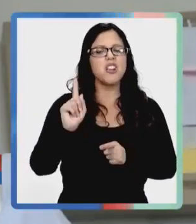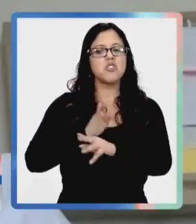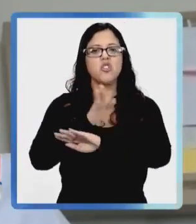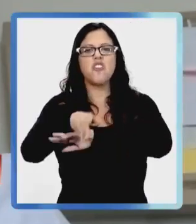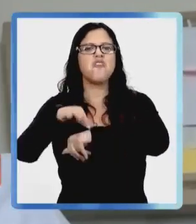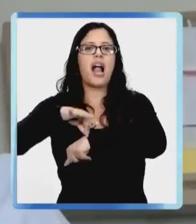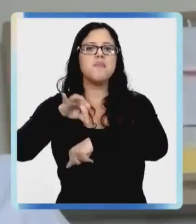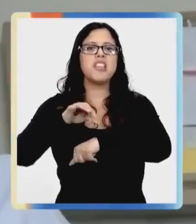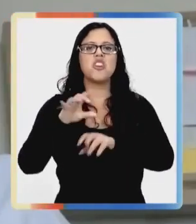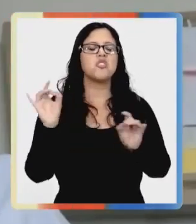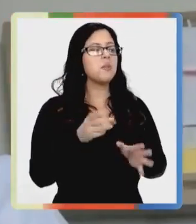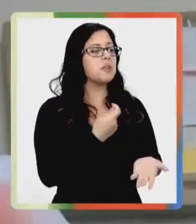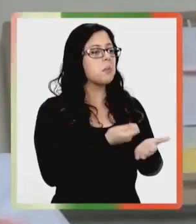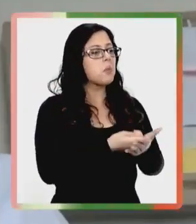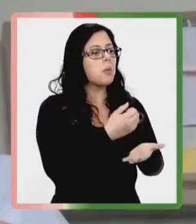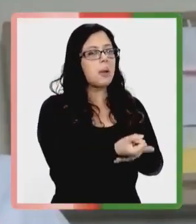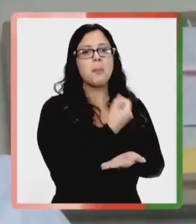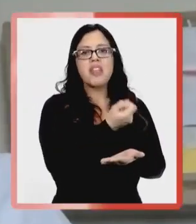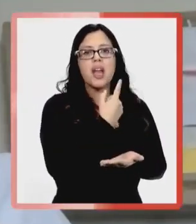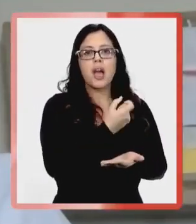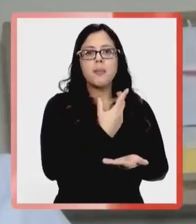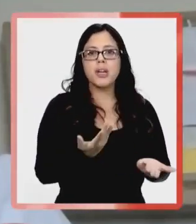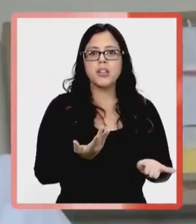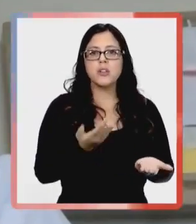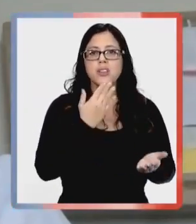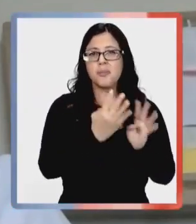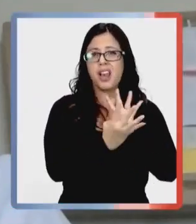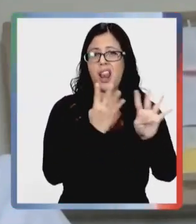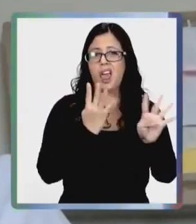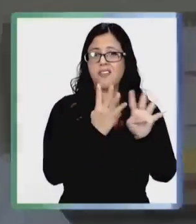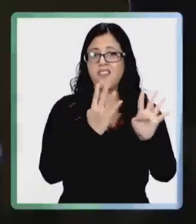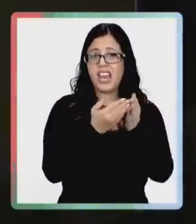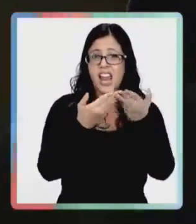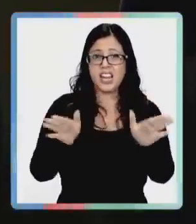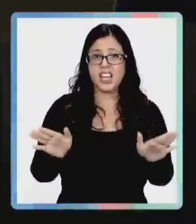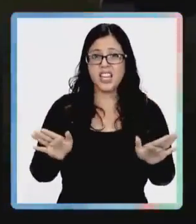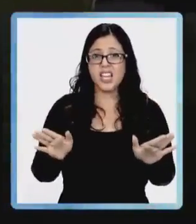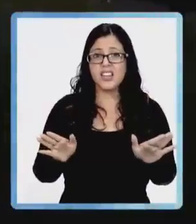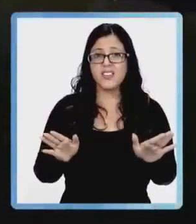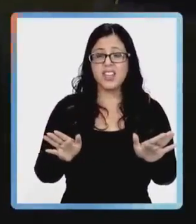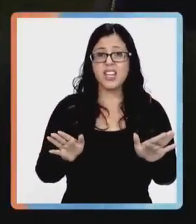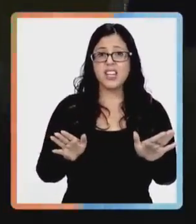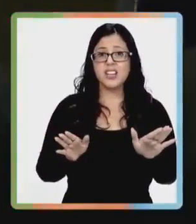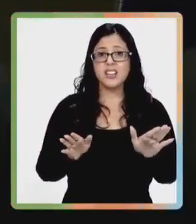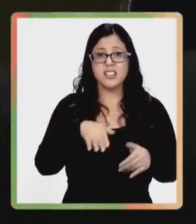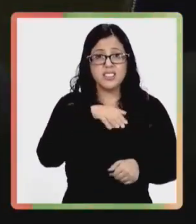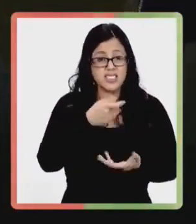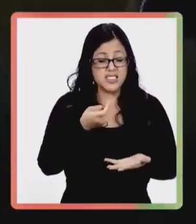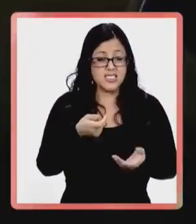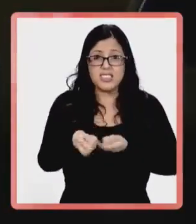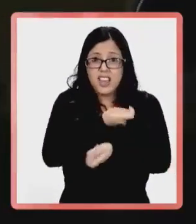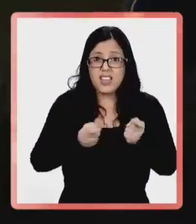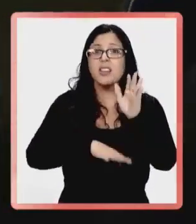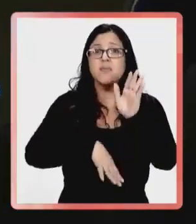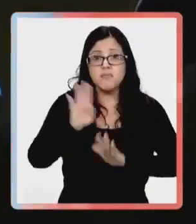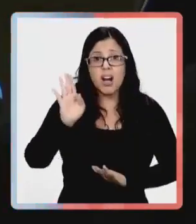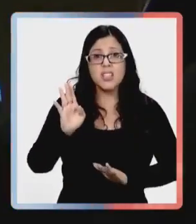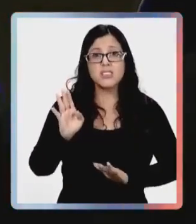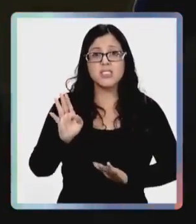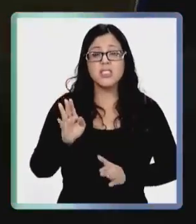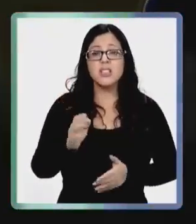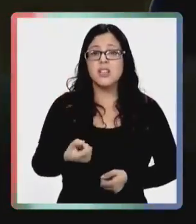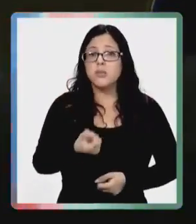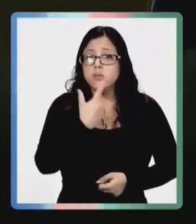hay una facilidad enorme para comprar cosas, especialmente en la feria libre que se venden las cosas más que en las farmacias. Primero, no